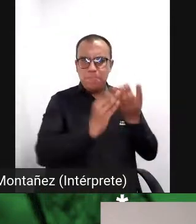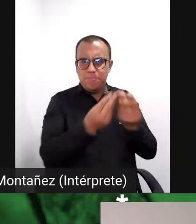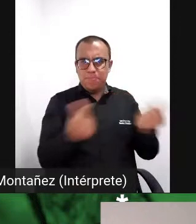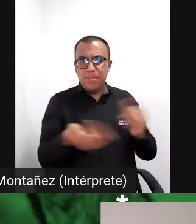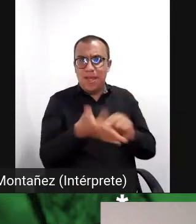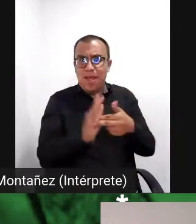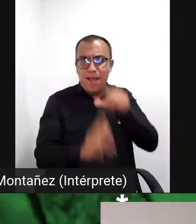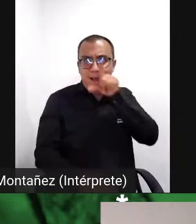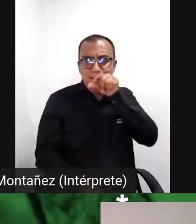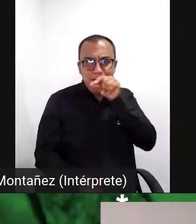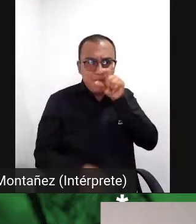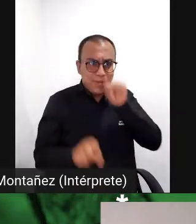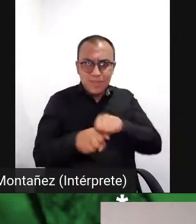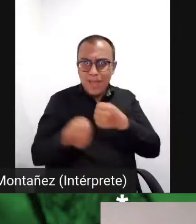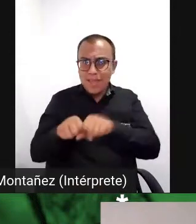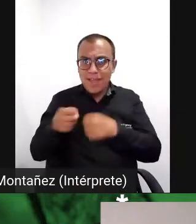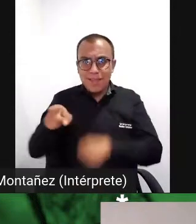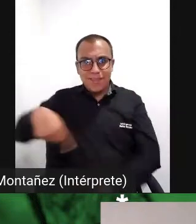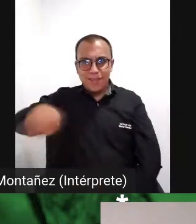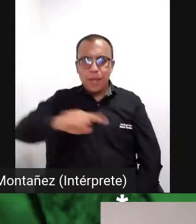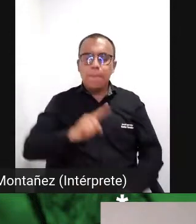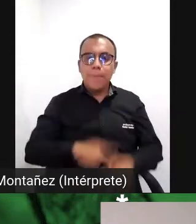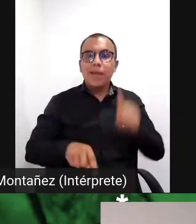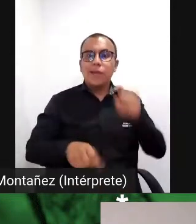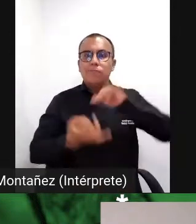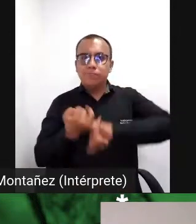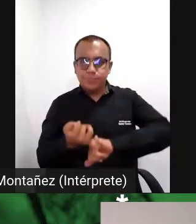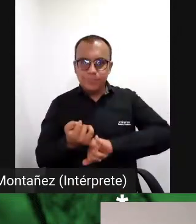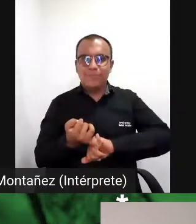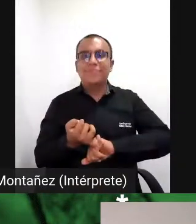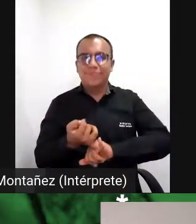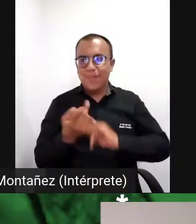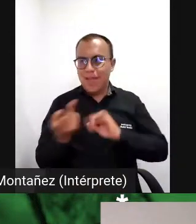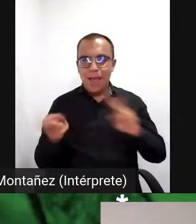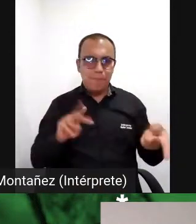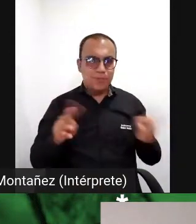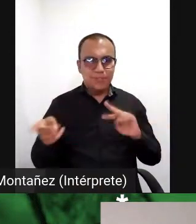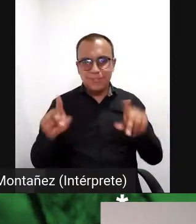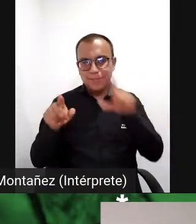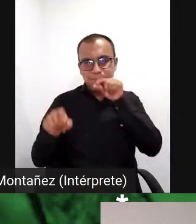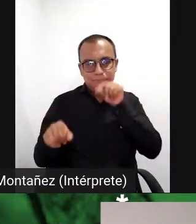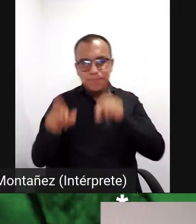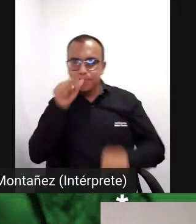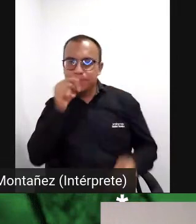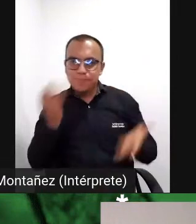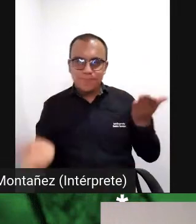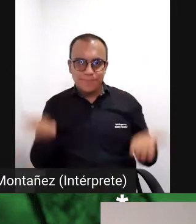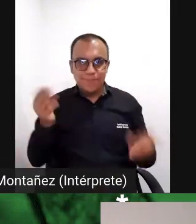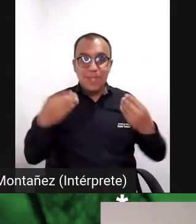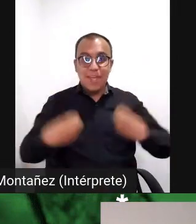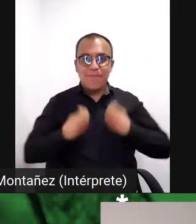está acabando con el copetón, pero es una especie que necesita de la otra. Y claro. Es importante también que exista aquí.